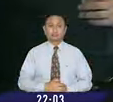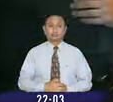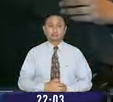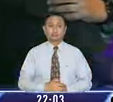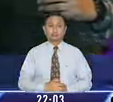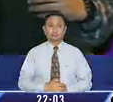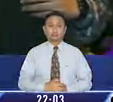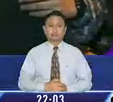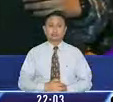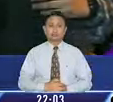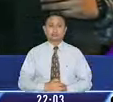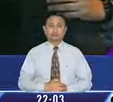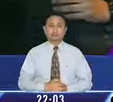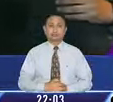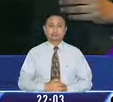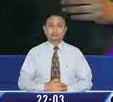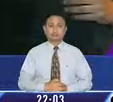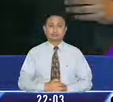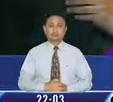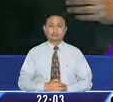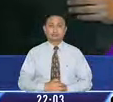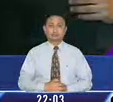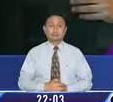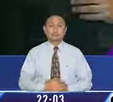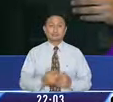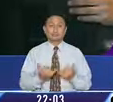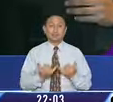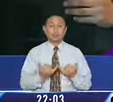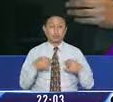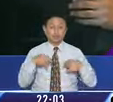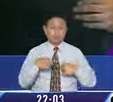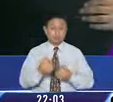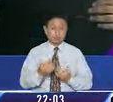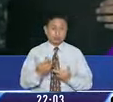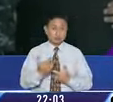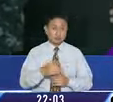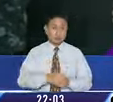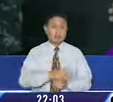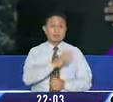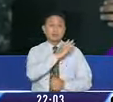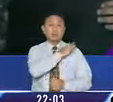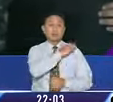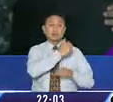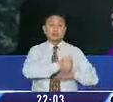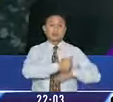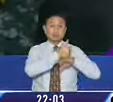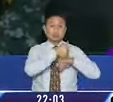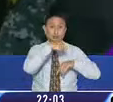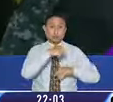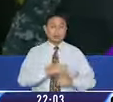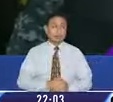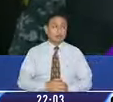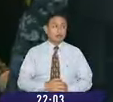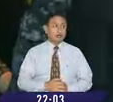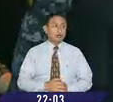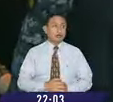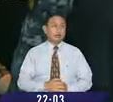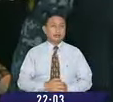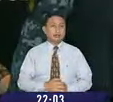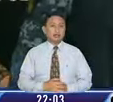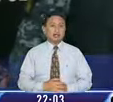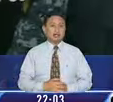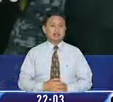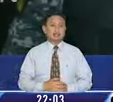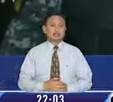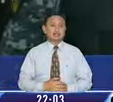Herrera, comandante del Distrito Metropolitano de Quito. General, la situación ya está controlada. A las 17:30 recibimos las llamadas del EQ911 sobre la